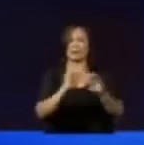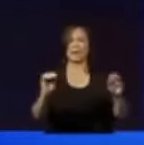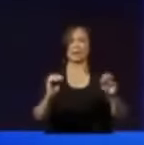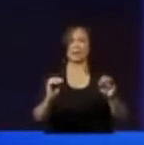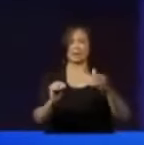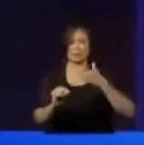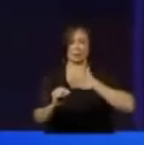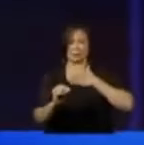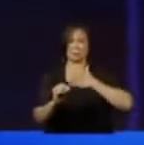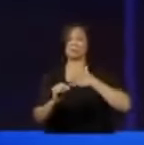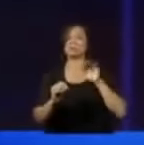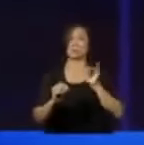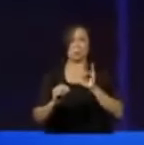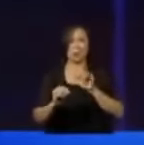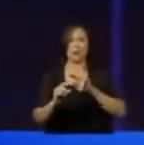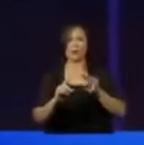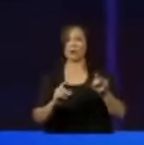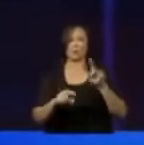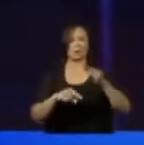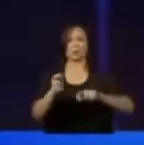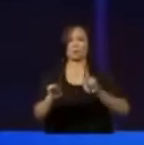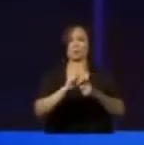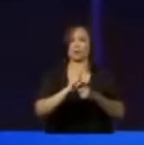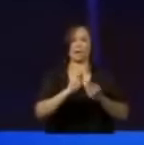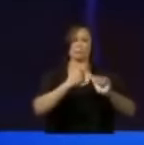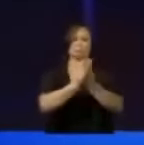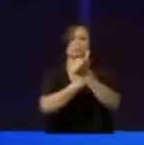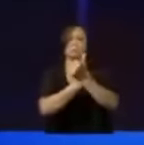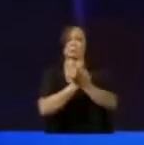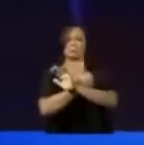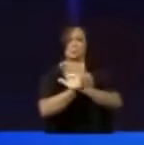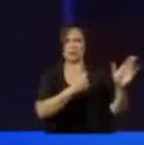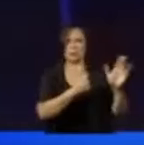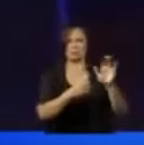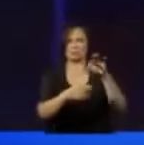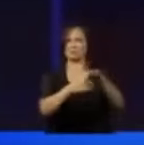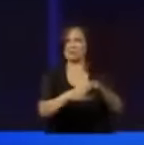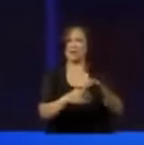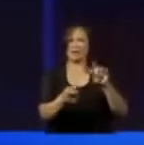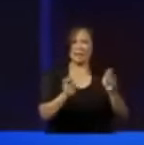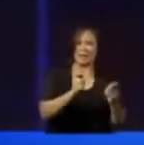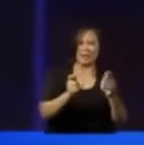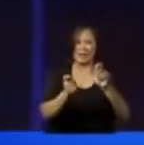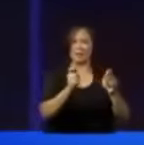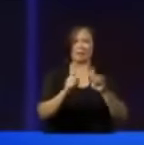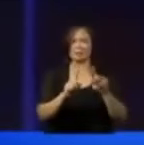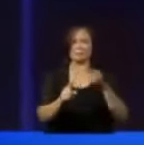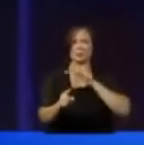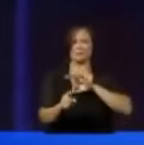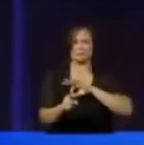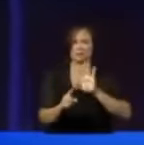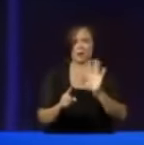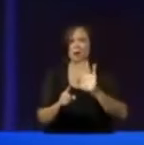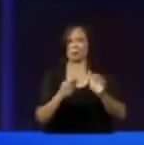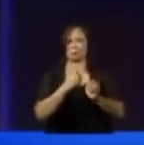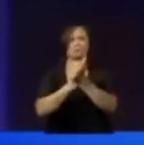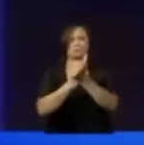nadie, incluyéndome el actual presidente, no pueda modificar los términos de elección, y que sea por una